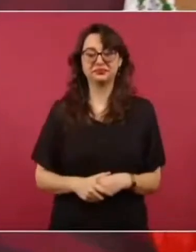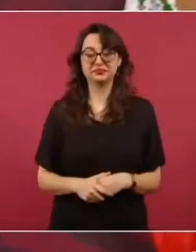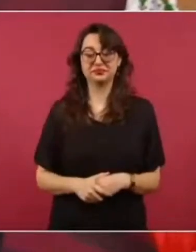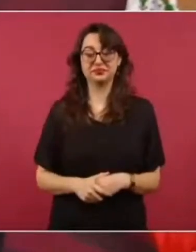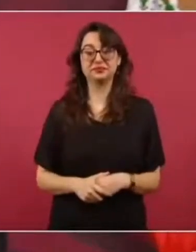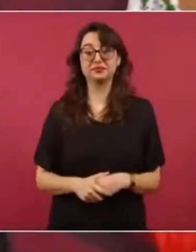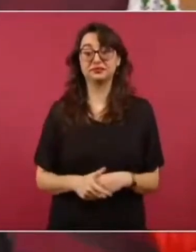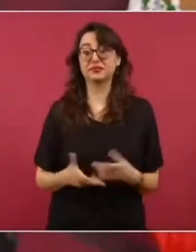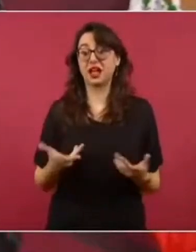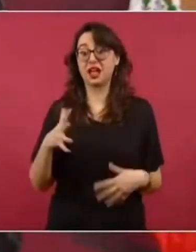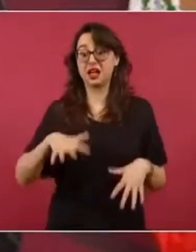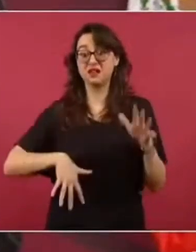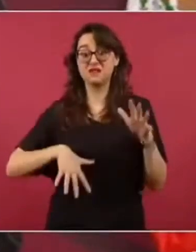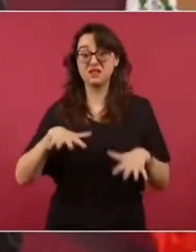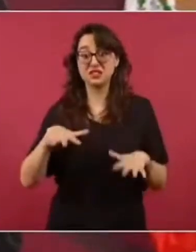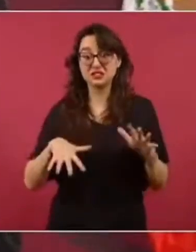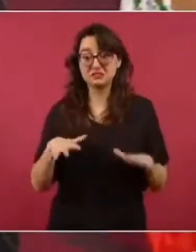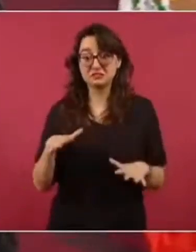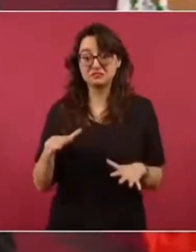porque llegan hasta